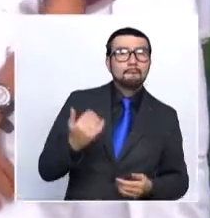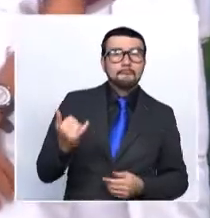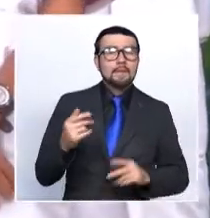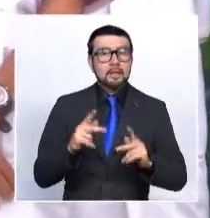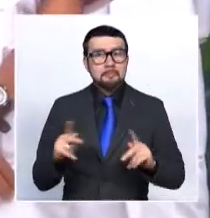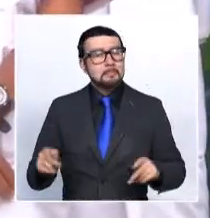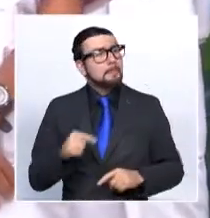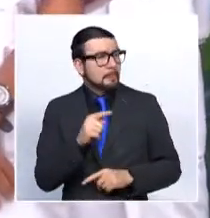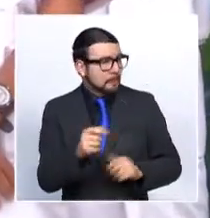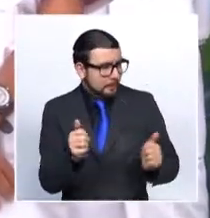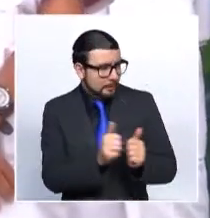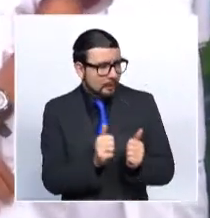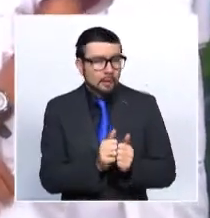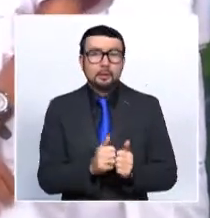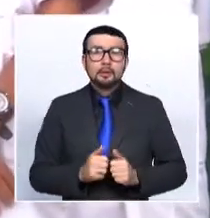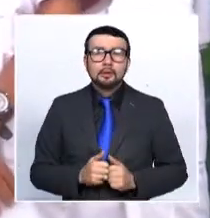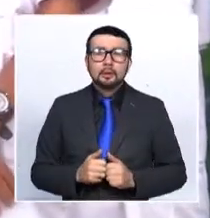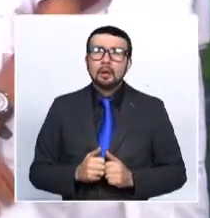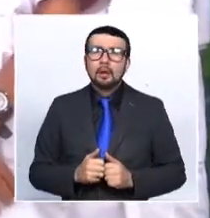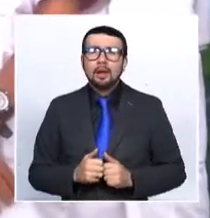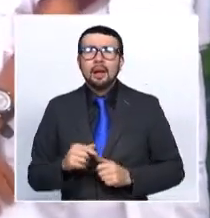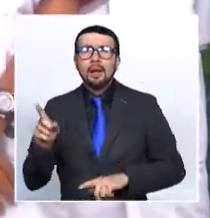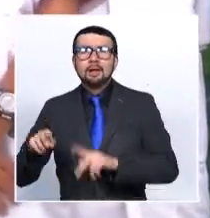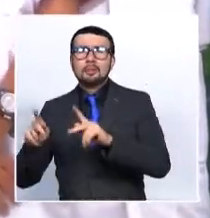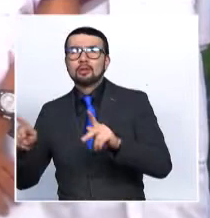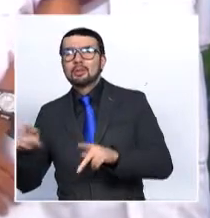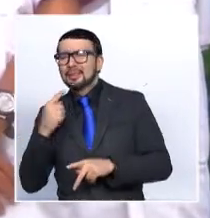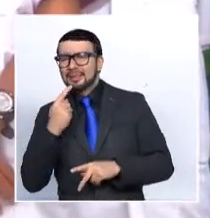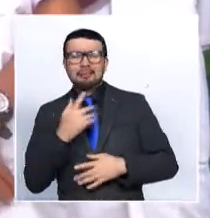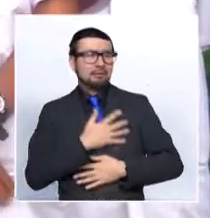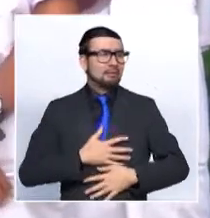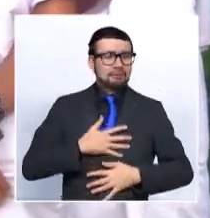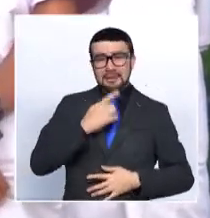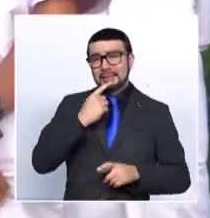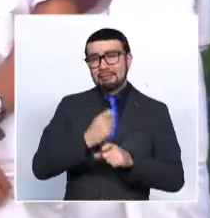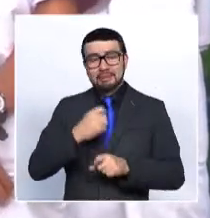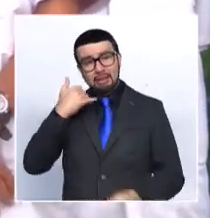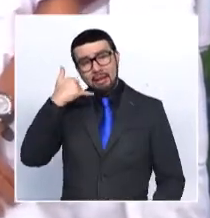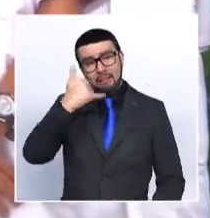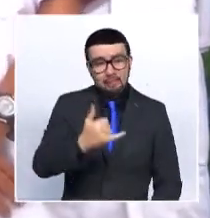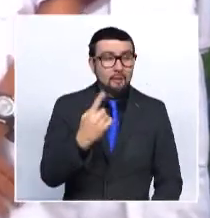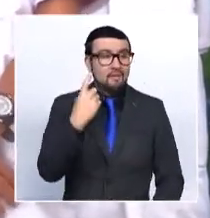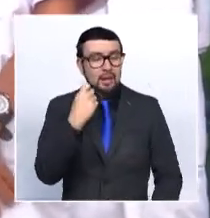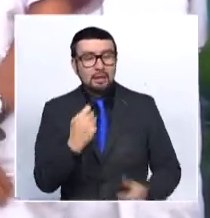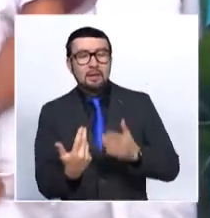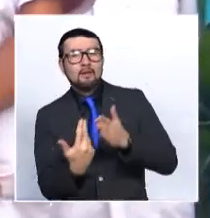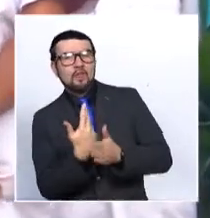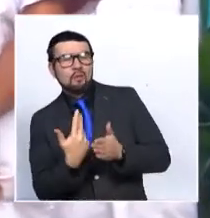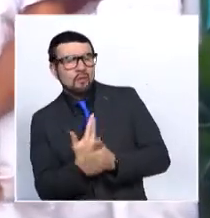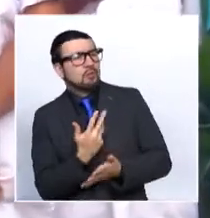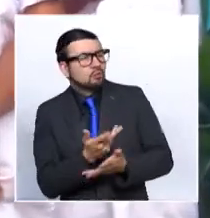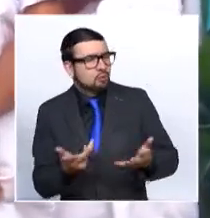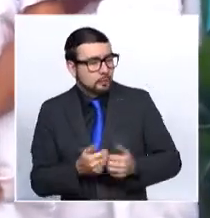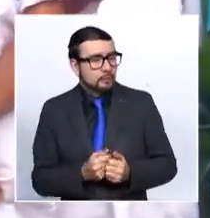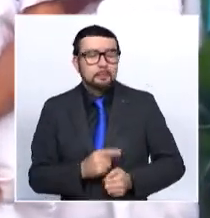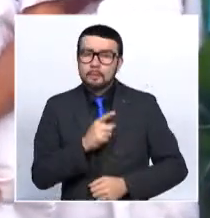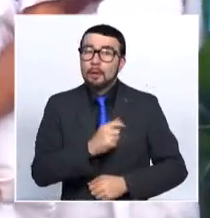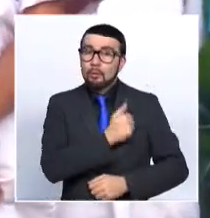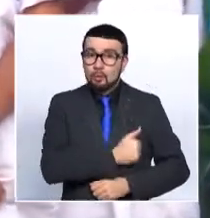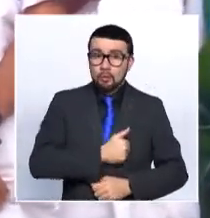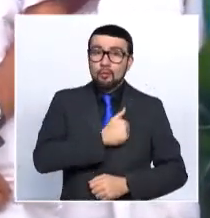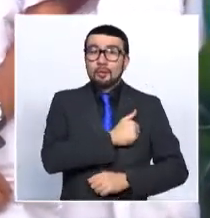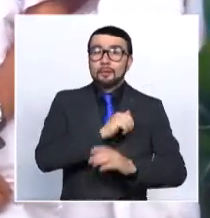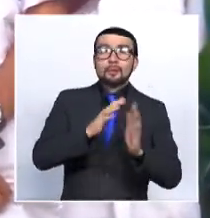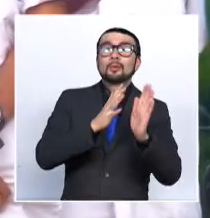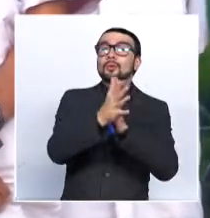usted, y la gente se queja a veces que es difícil llamar, que la información y qué tal. Vamos a contarle a